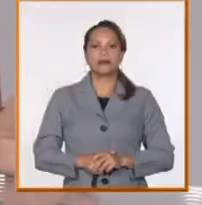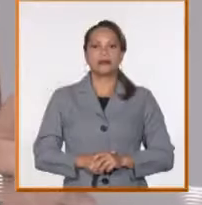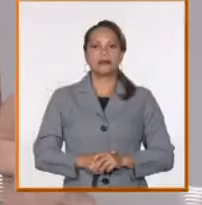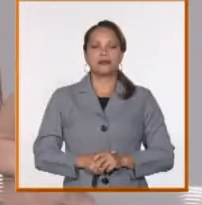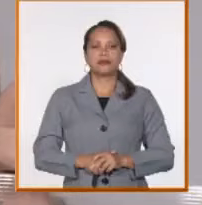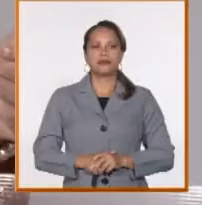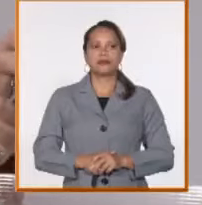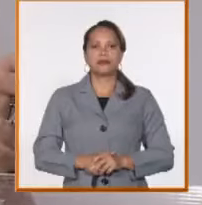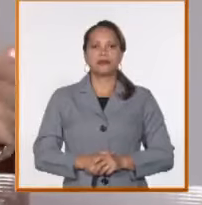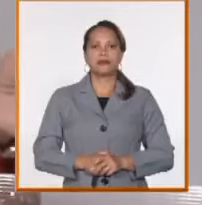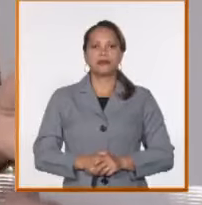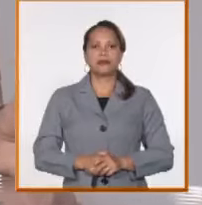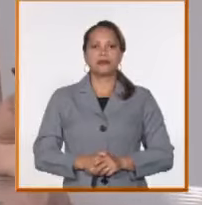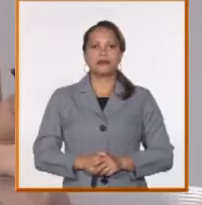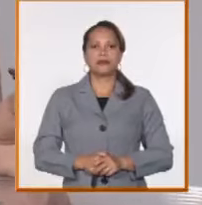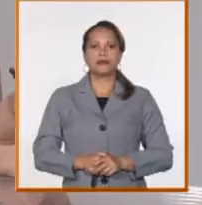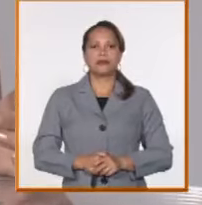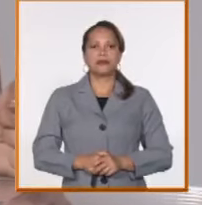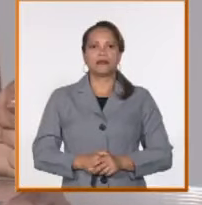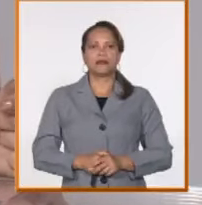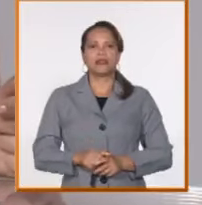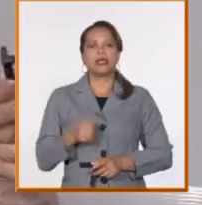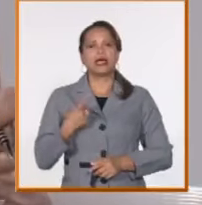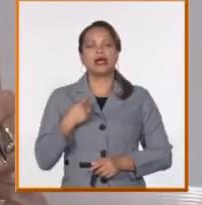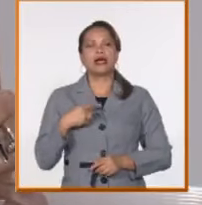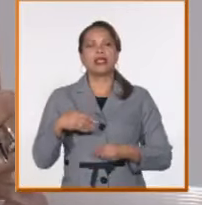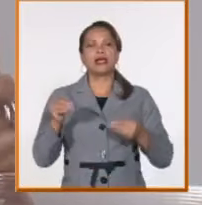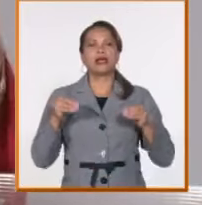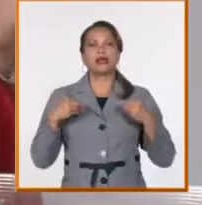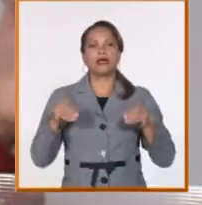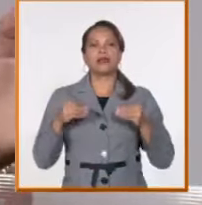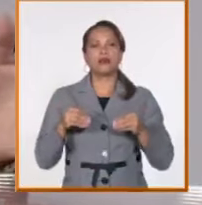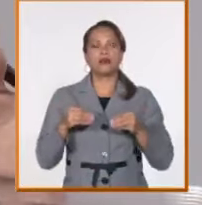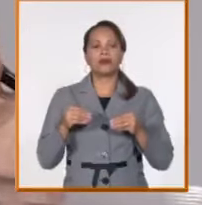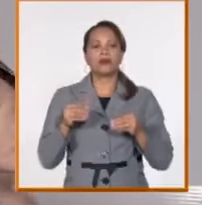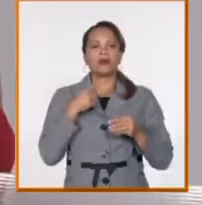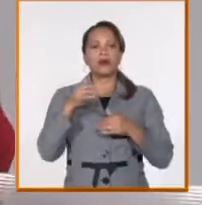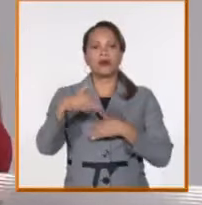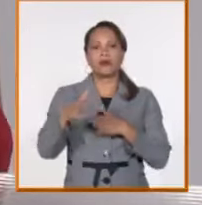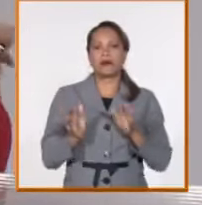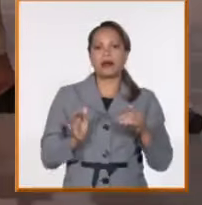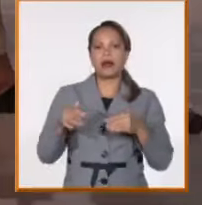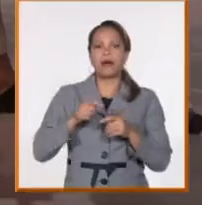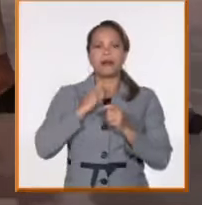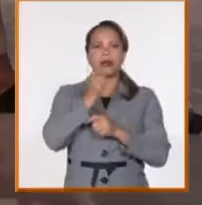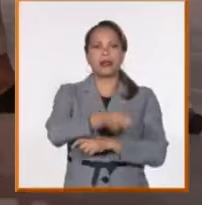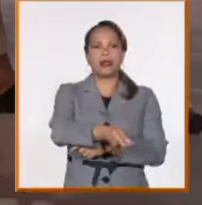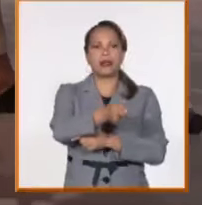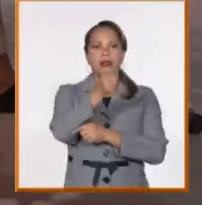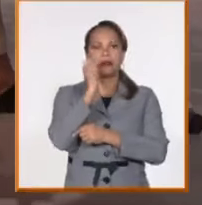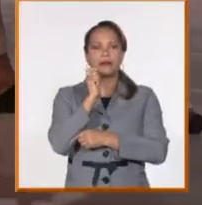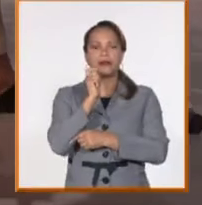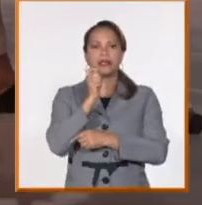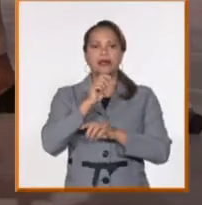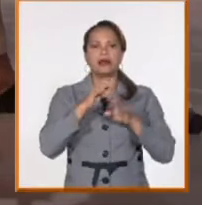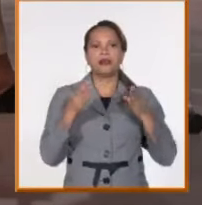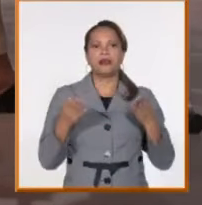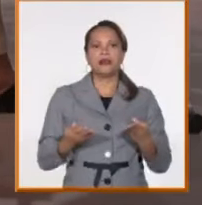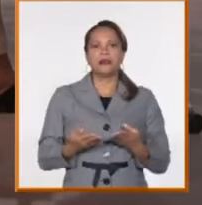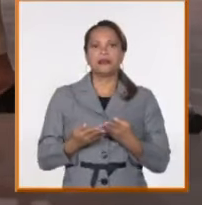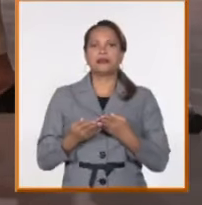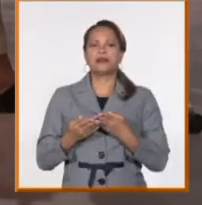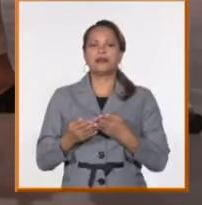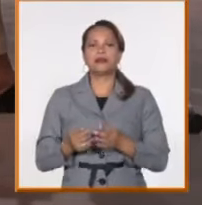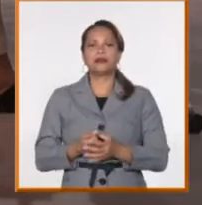saco de polipropileno cajas de cartón corrugado eh cajas también para la pesca que él ponía El ejemplo de todo lo que se hace para el